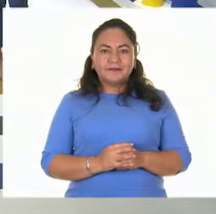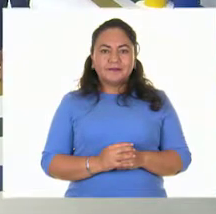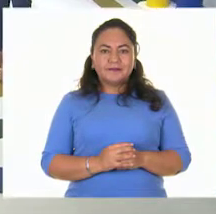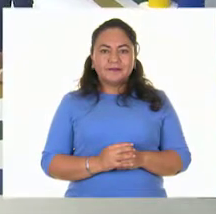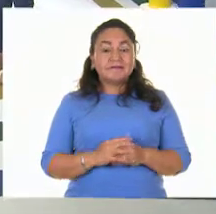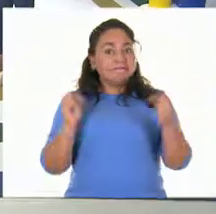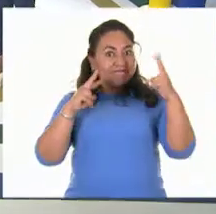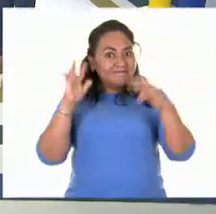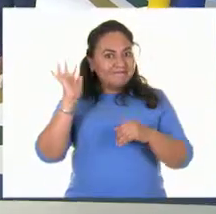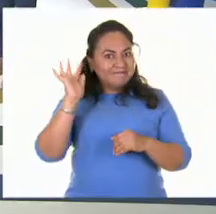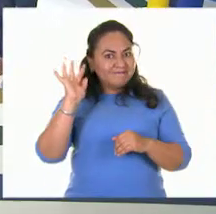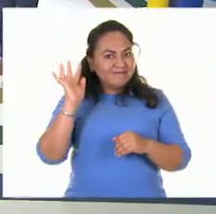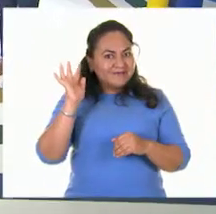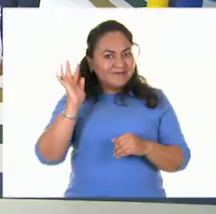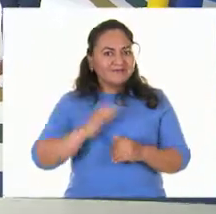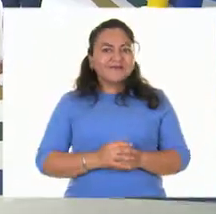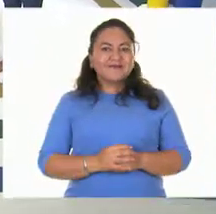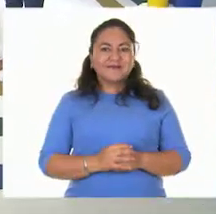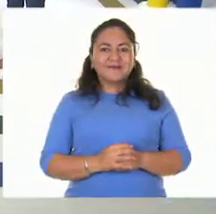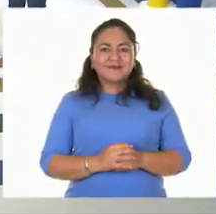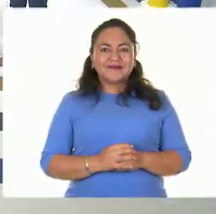aprendeencasa.sep.gov.mx. ¡Nos vemos!